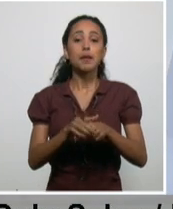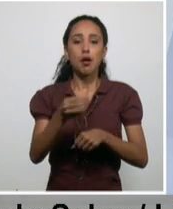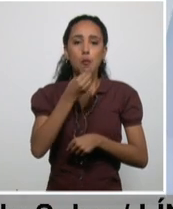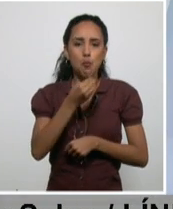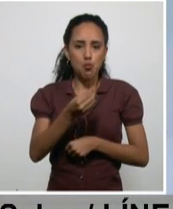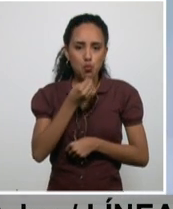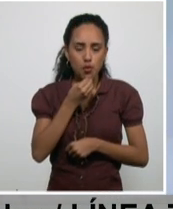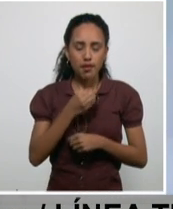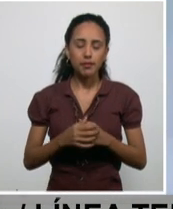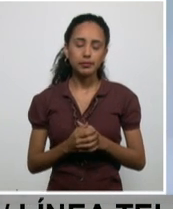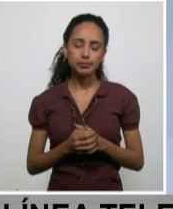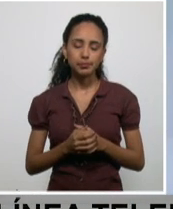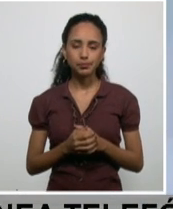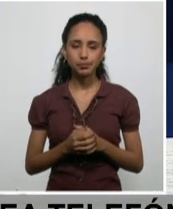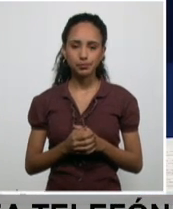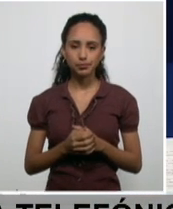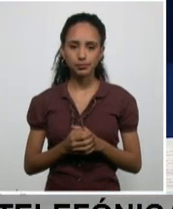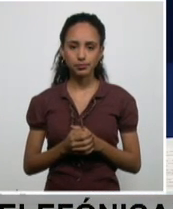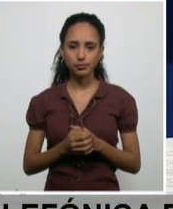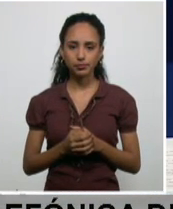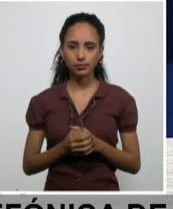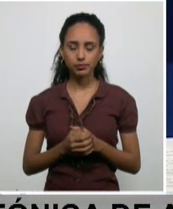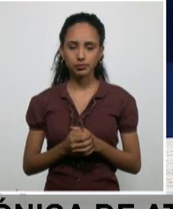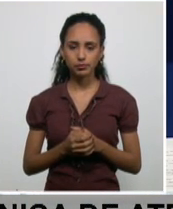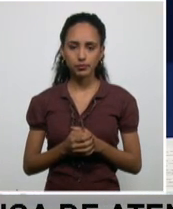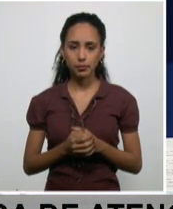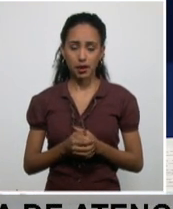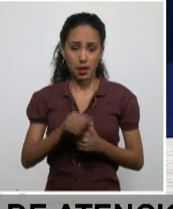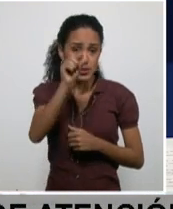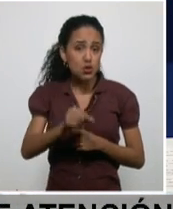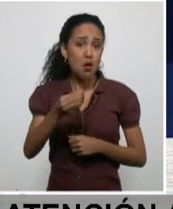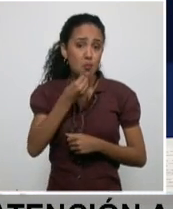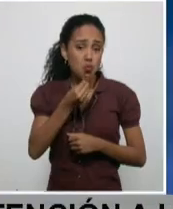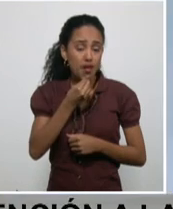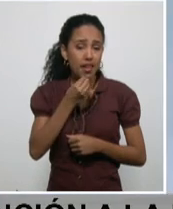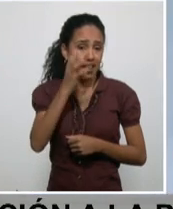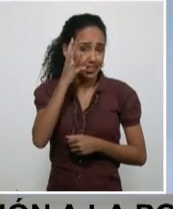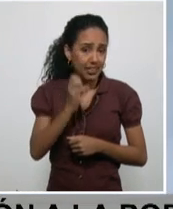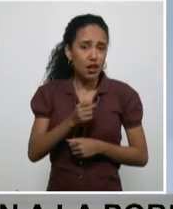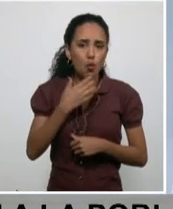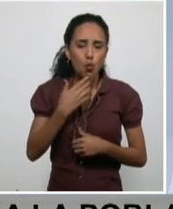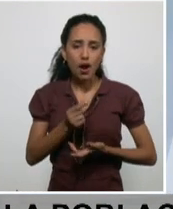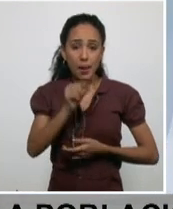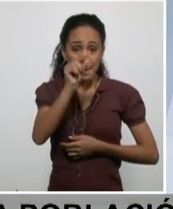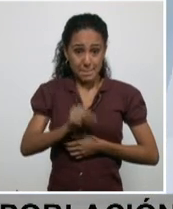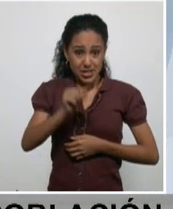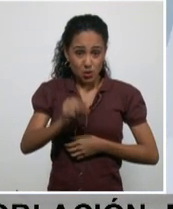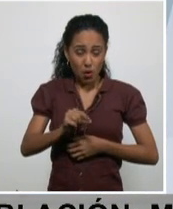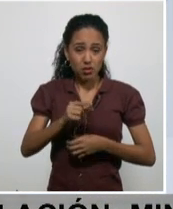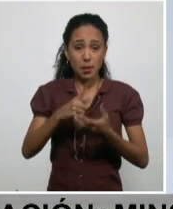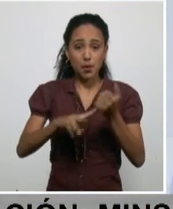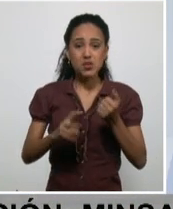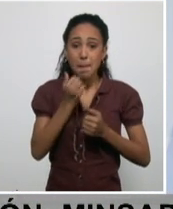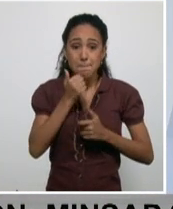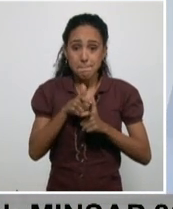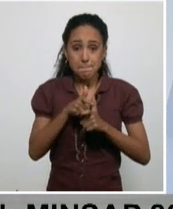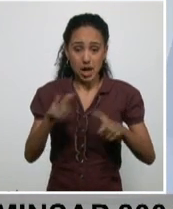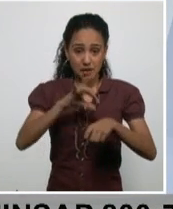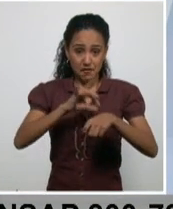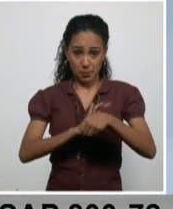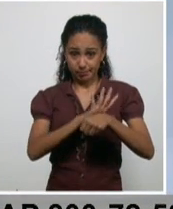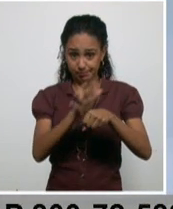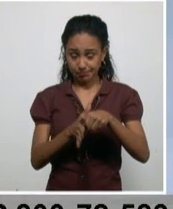servir de mayor riesgo de las provincias con tasas más elevadas, se